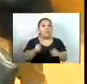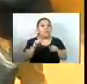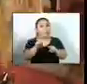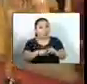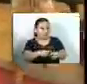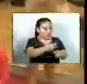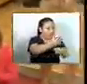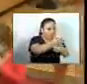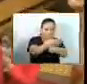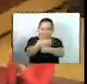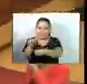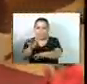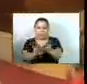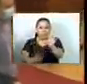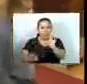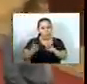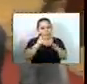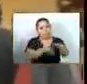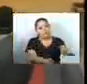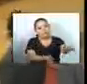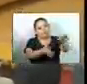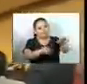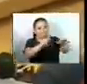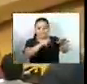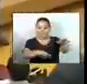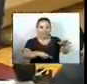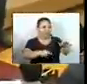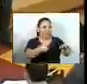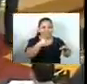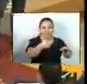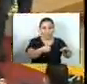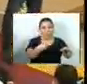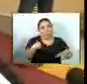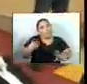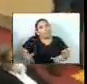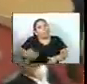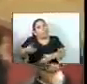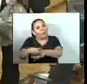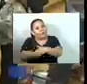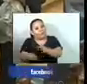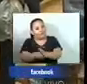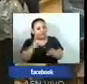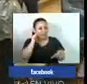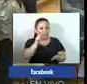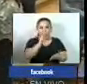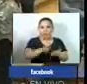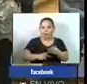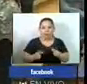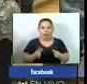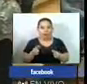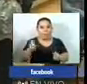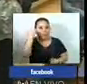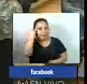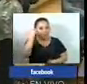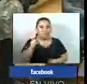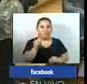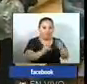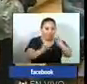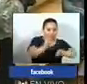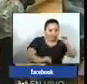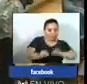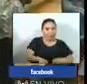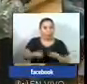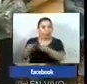partidos políticos lo presentado por el ministro no es lo correcto aseguran que refleja una improvisación por parte del ejecutivo para